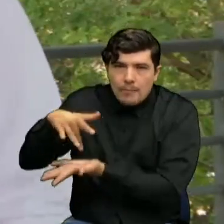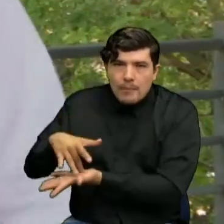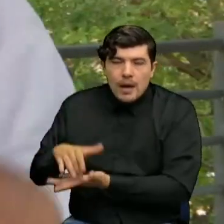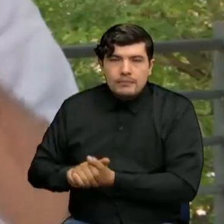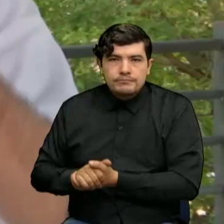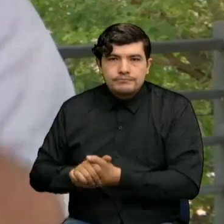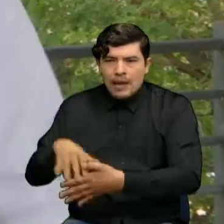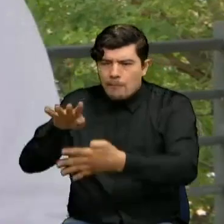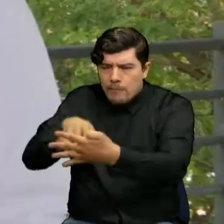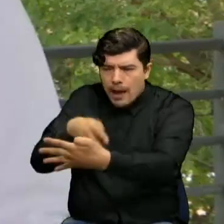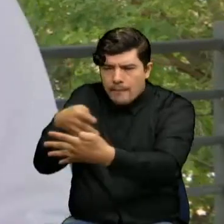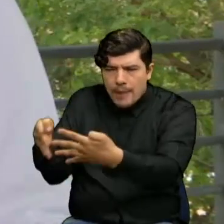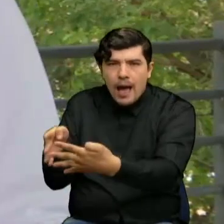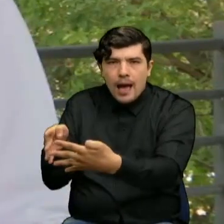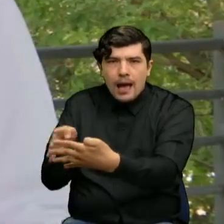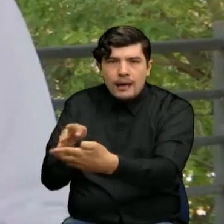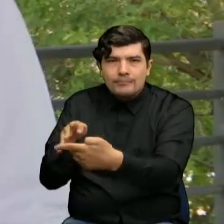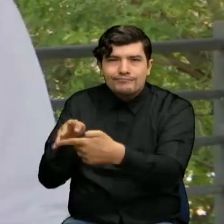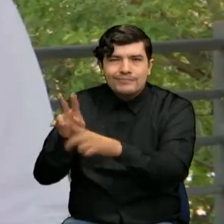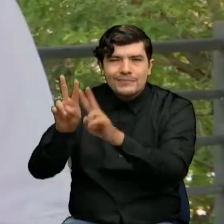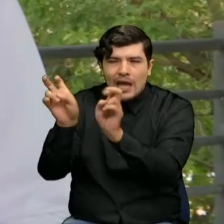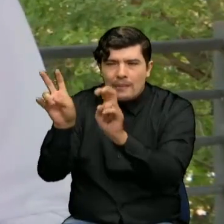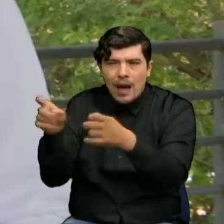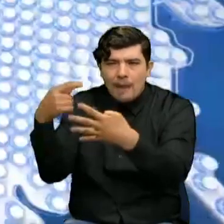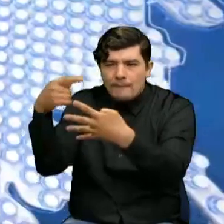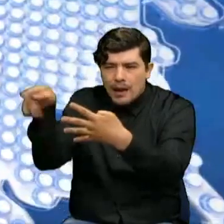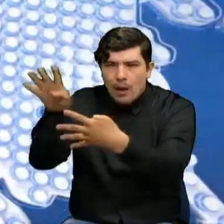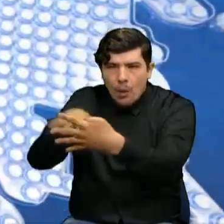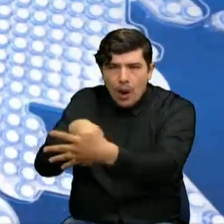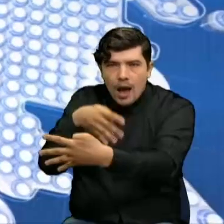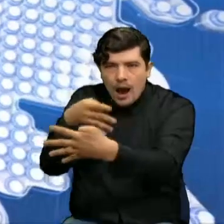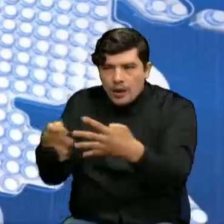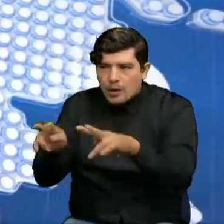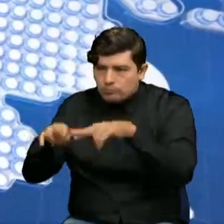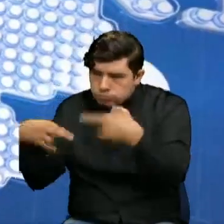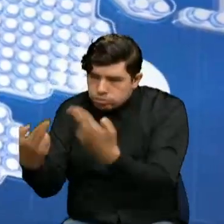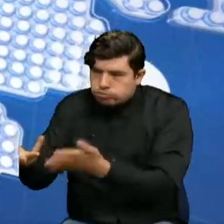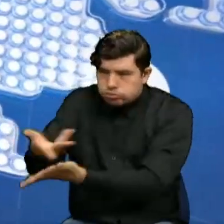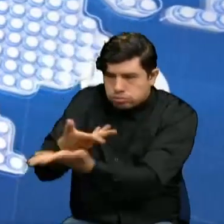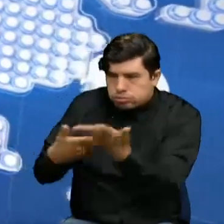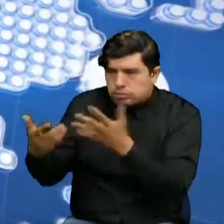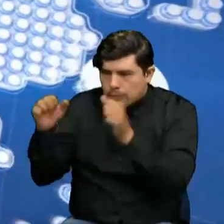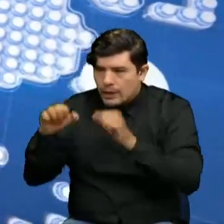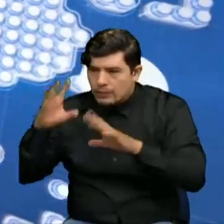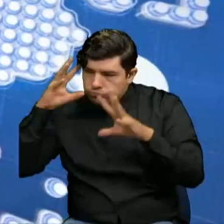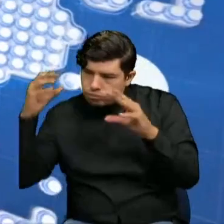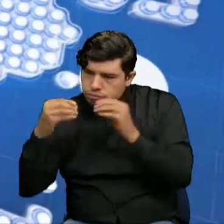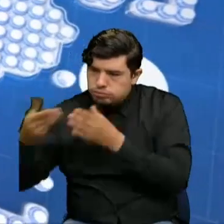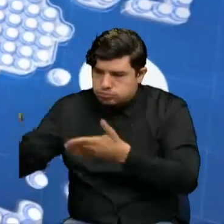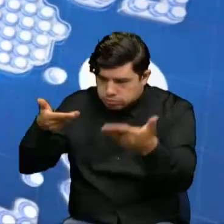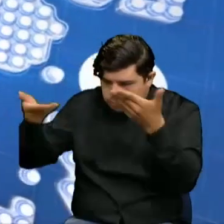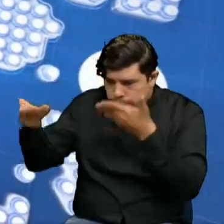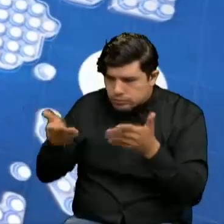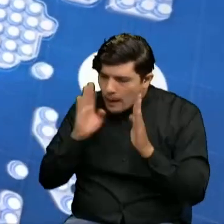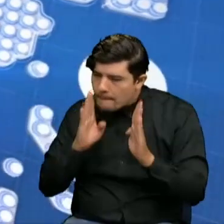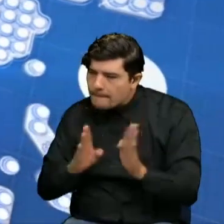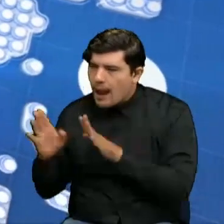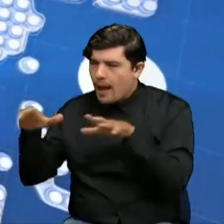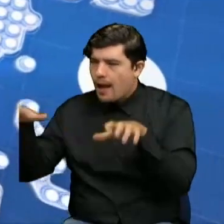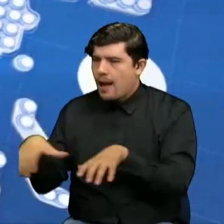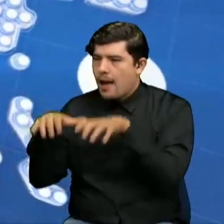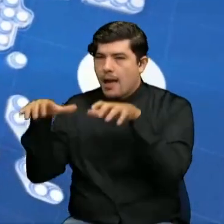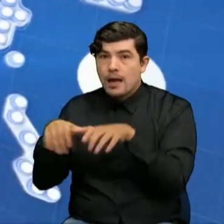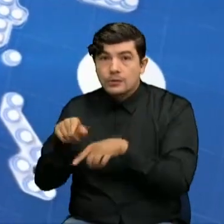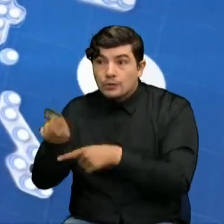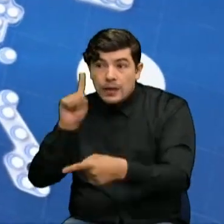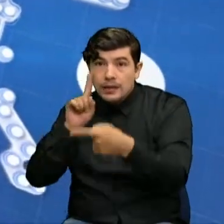de agendas donde podemos perfectamente establecer planes de acción. Con estas mesas de trabajo se busca el fin de los disturbios